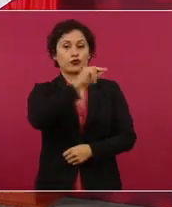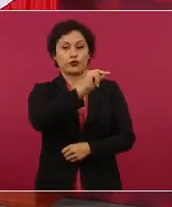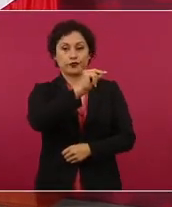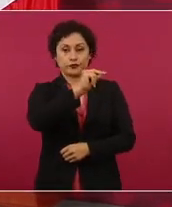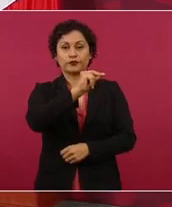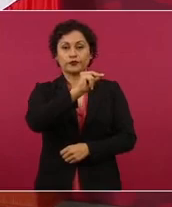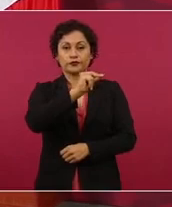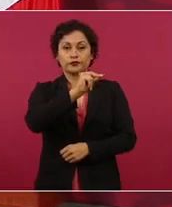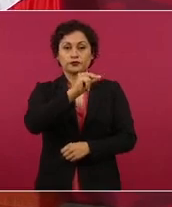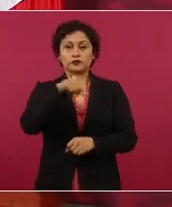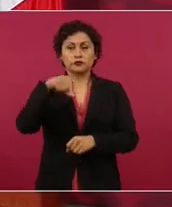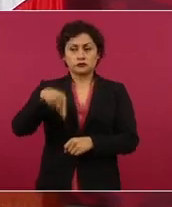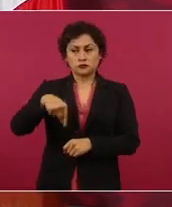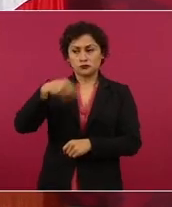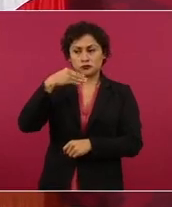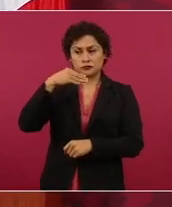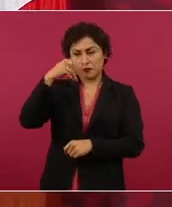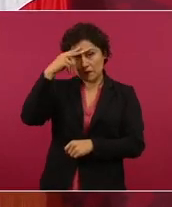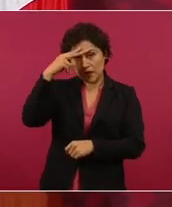Tenemos en México